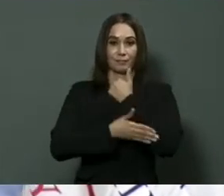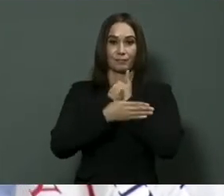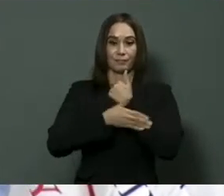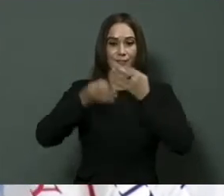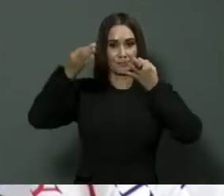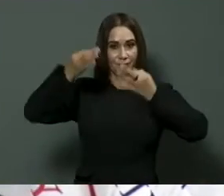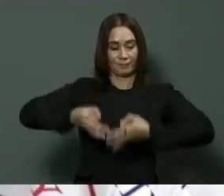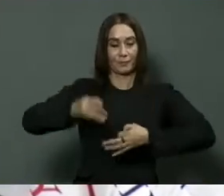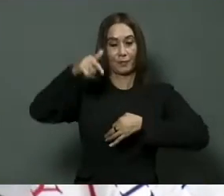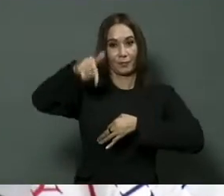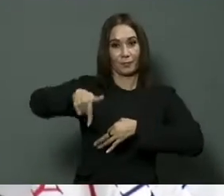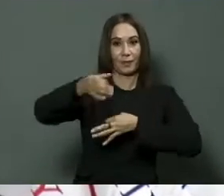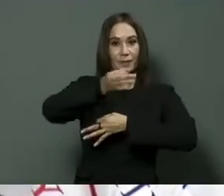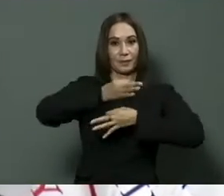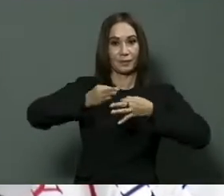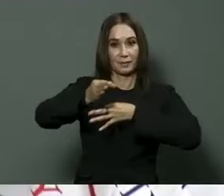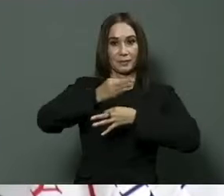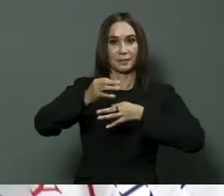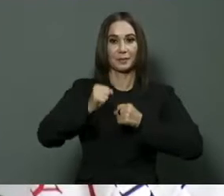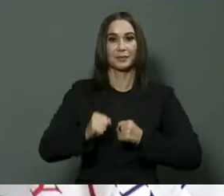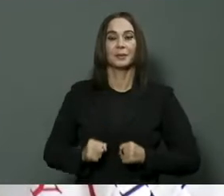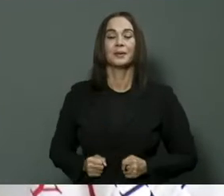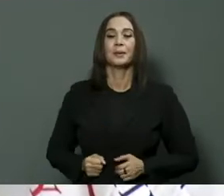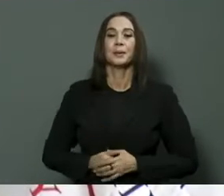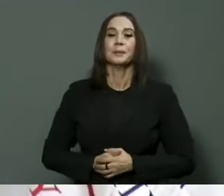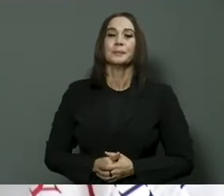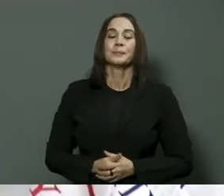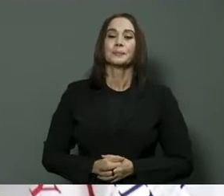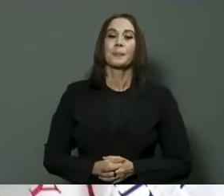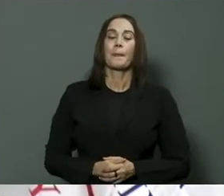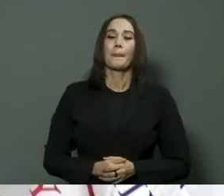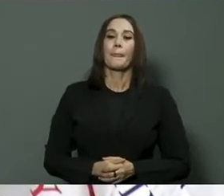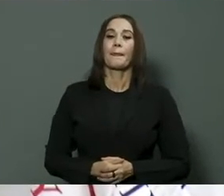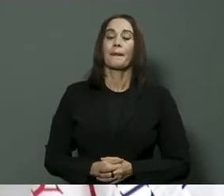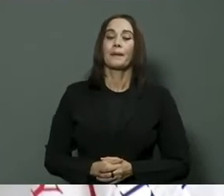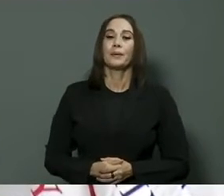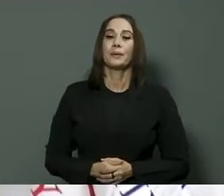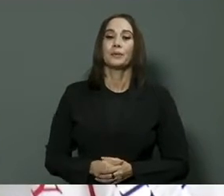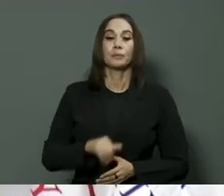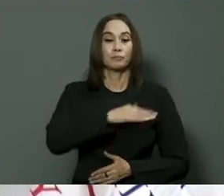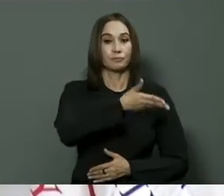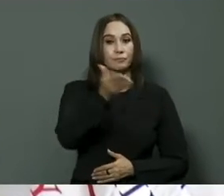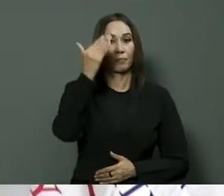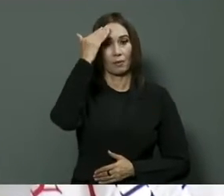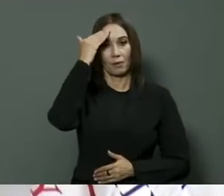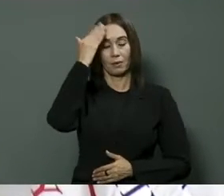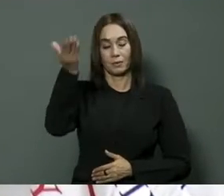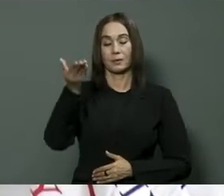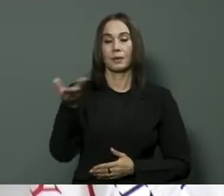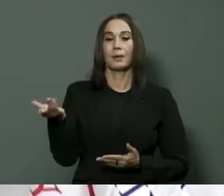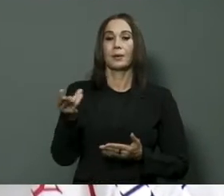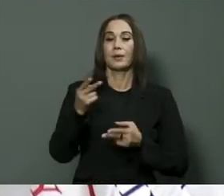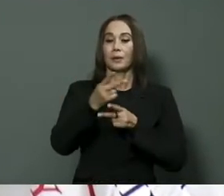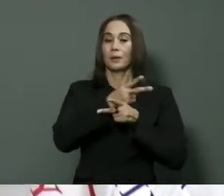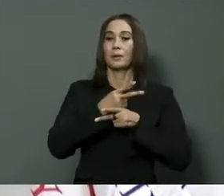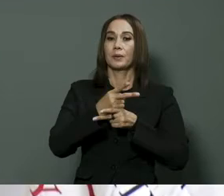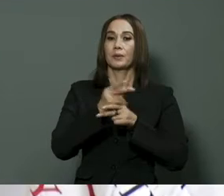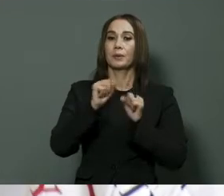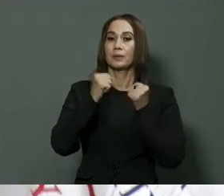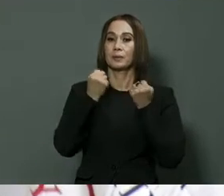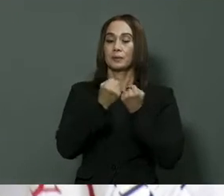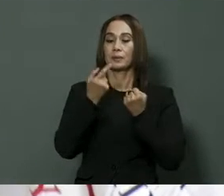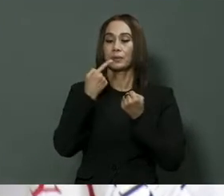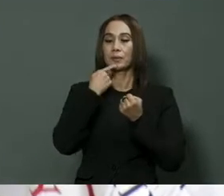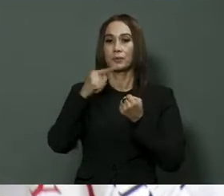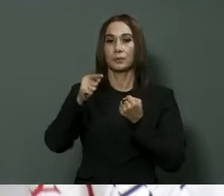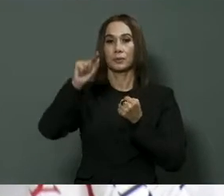ciudad de San Francisco de Macorís. Como todos saben, la Estrategia Nacional de Seguridad Ciudadana,